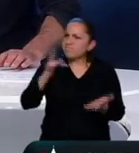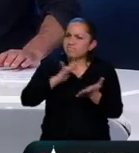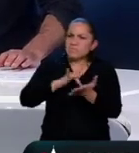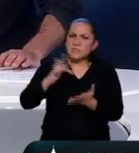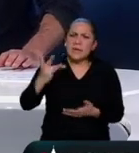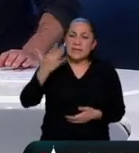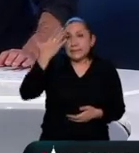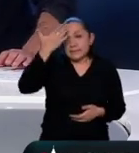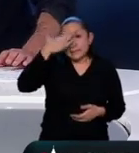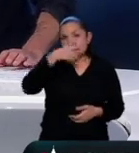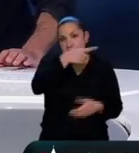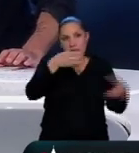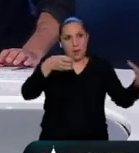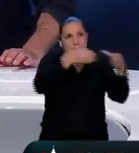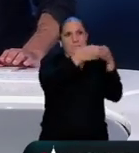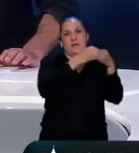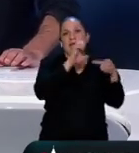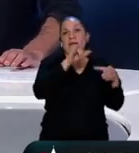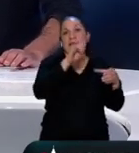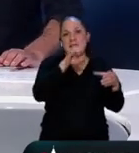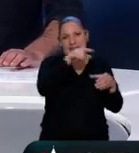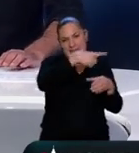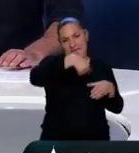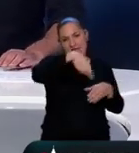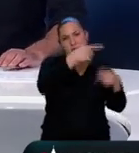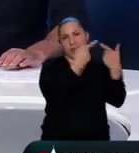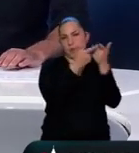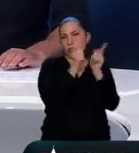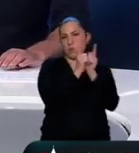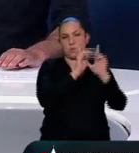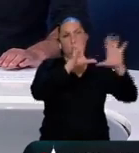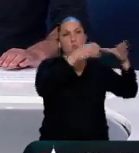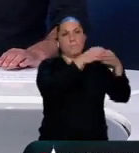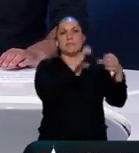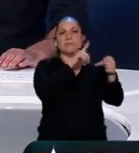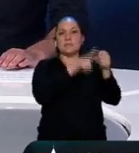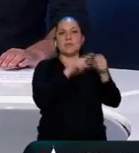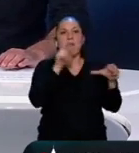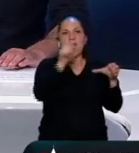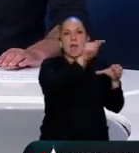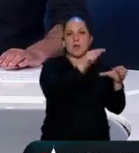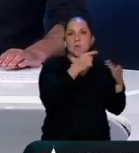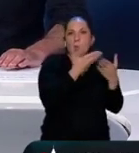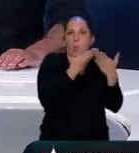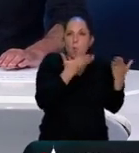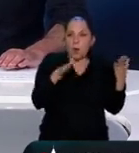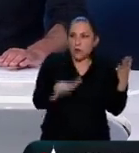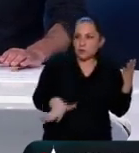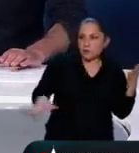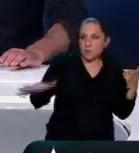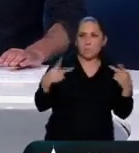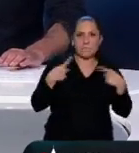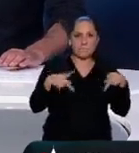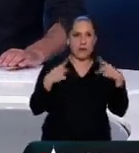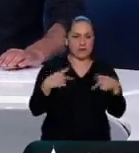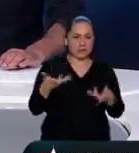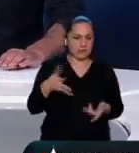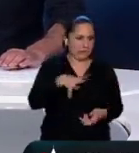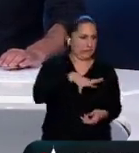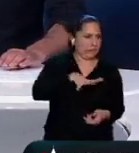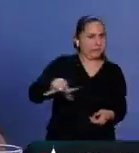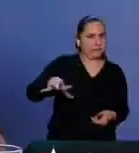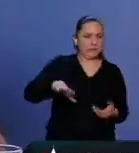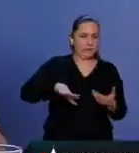las élites, que has dejado muy claro quiénes son las élites, dejen de tener miedo al pueblo, a lo que llamamos pueblo, a las